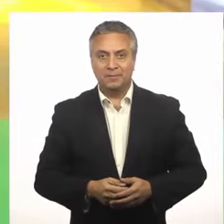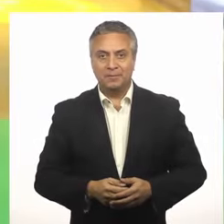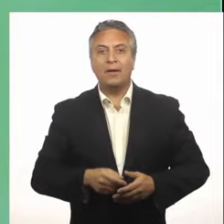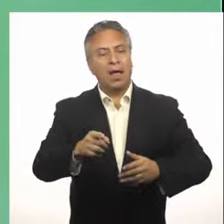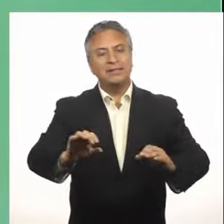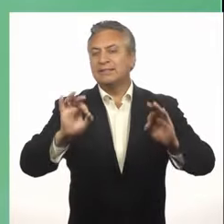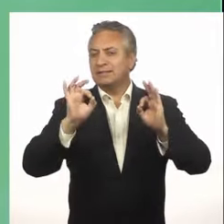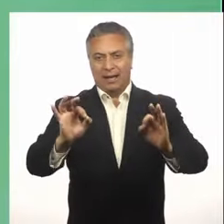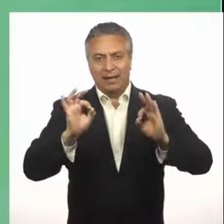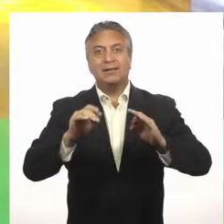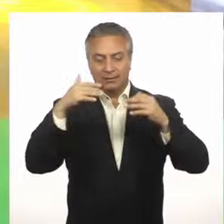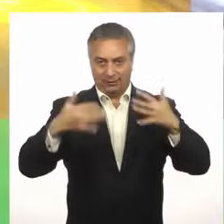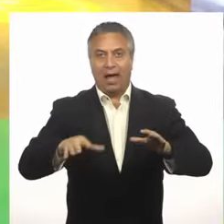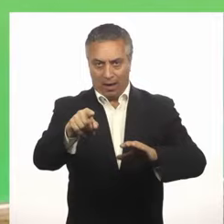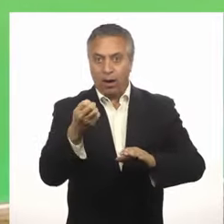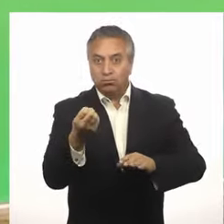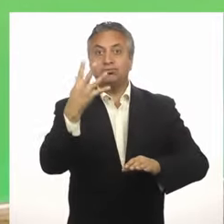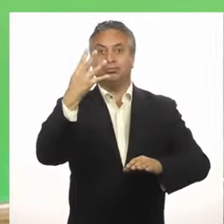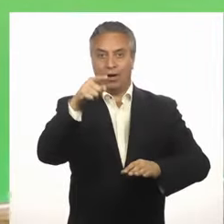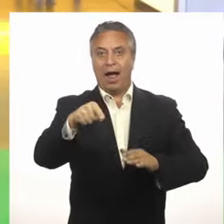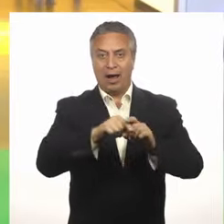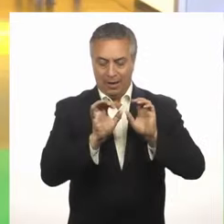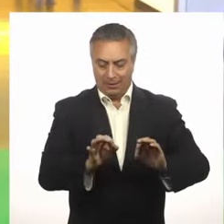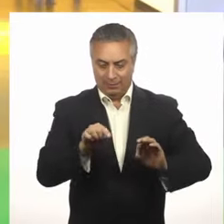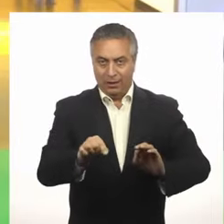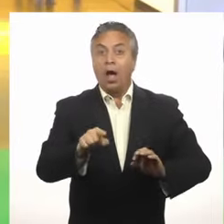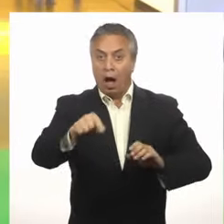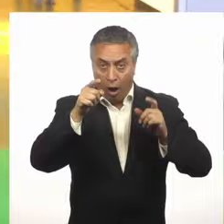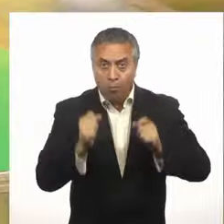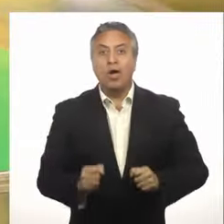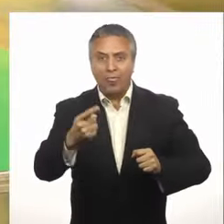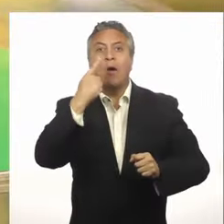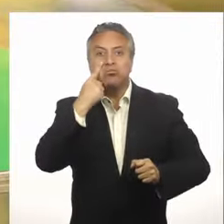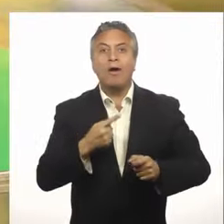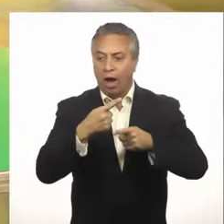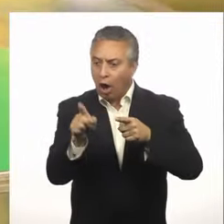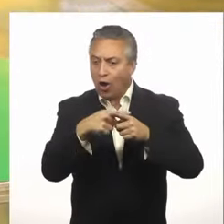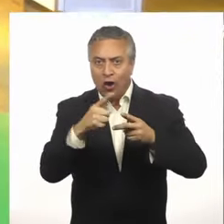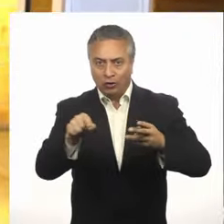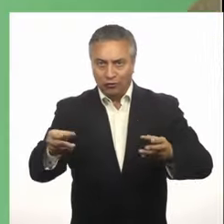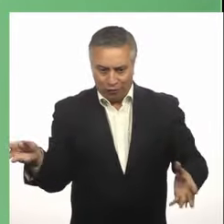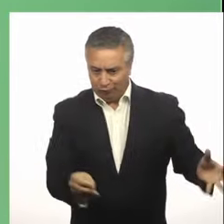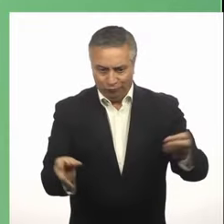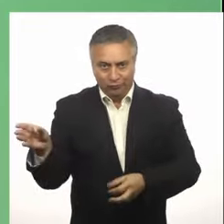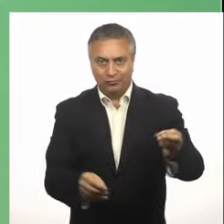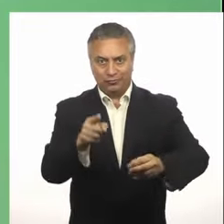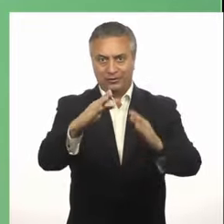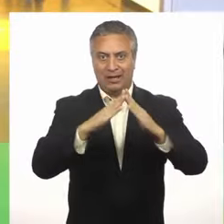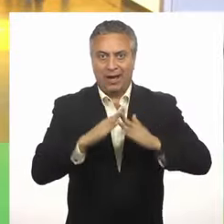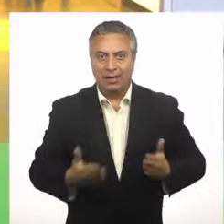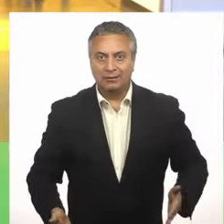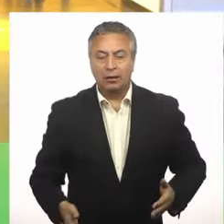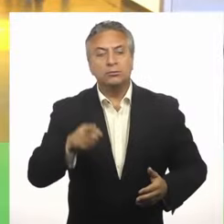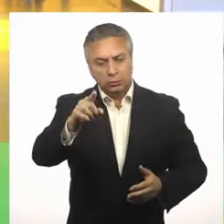¡Excelente! Encendió nuestra ampolleta. Ahora sí, podemos probar todos los materiales conductores que juntamos en nuestro hogar. Es de conocimiento